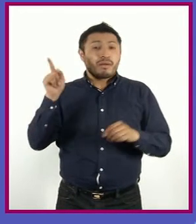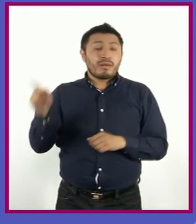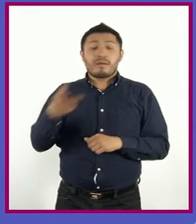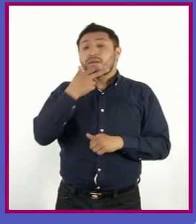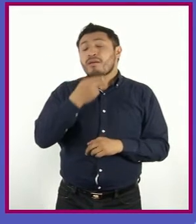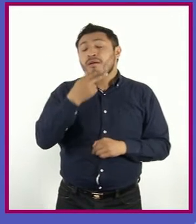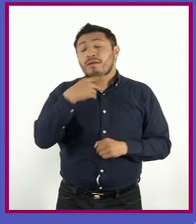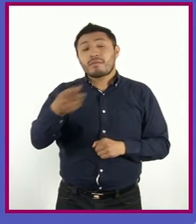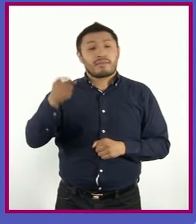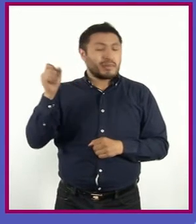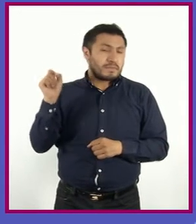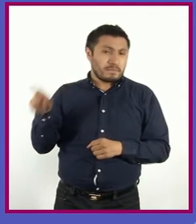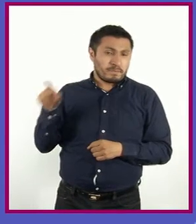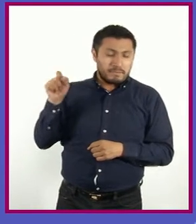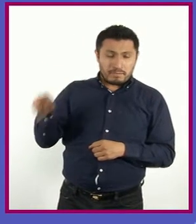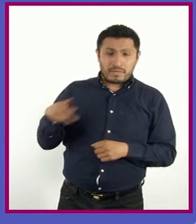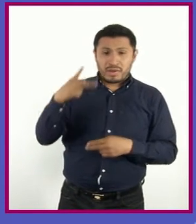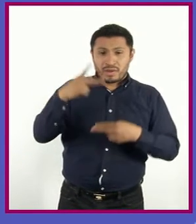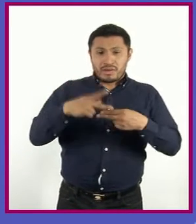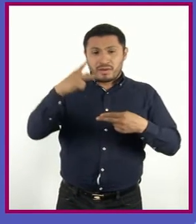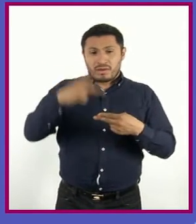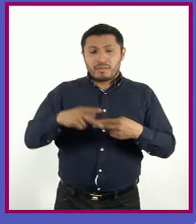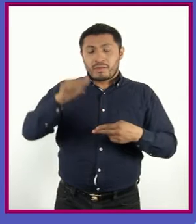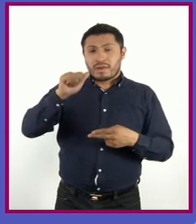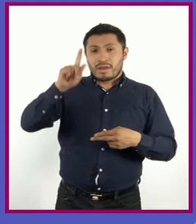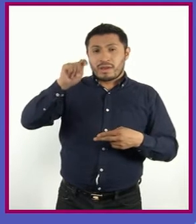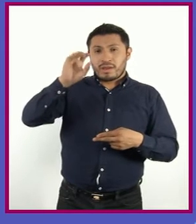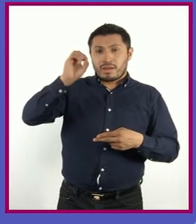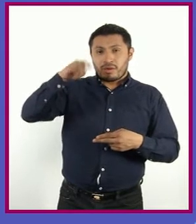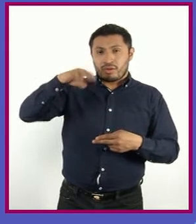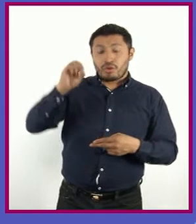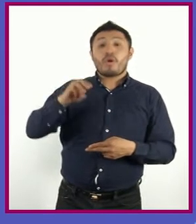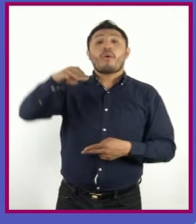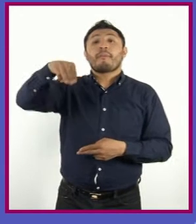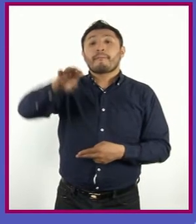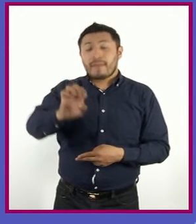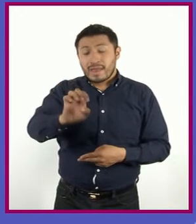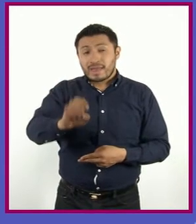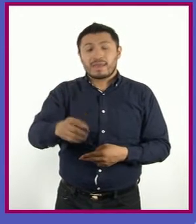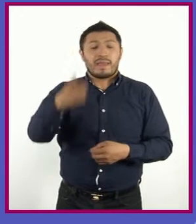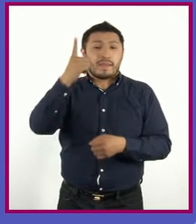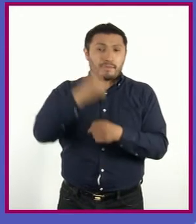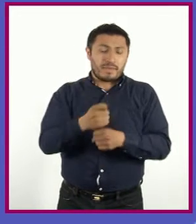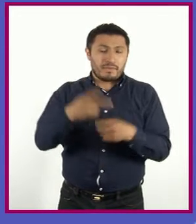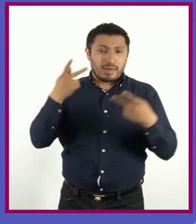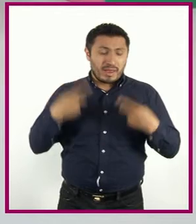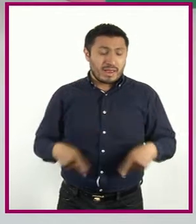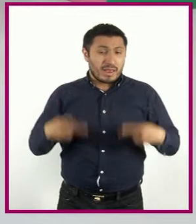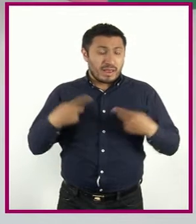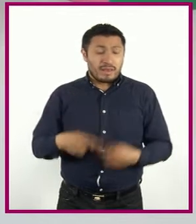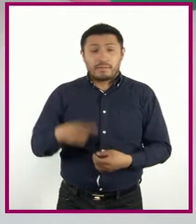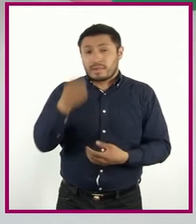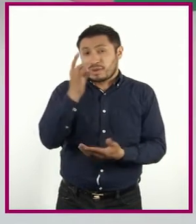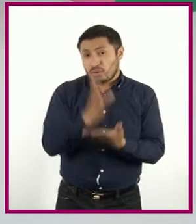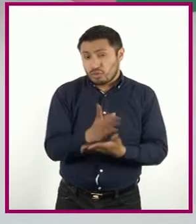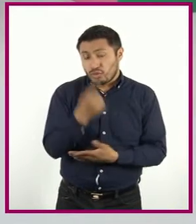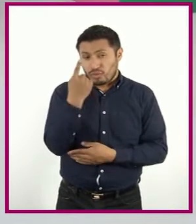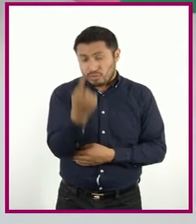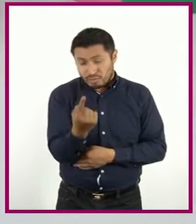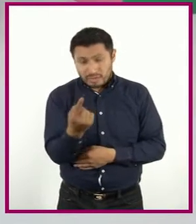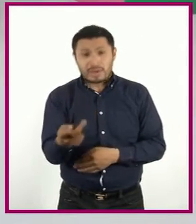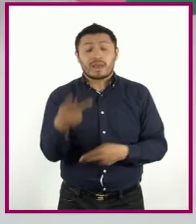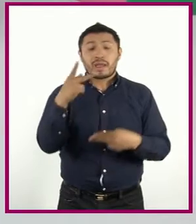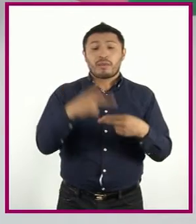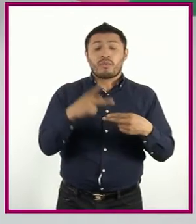refiere a sí mismo con el pronombre átono me, pues corresponde a la primera persona del singular. Los